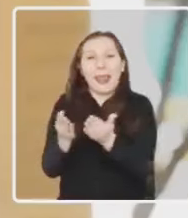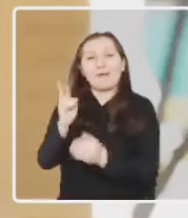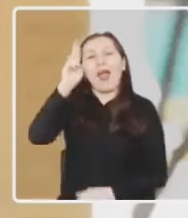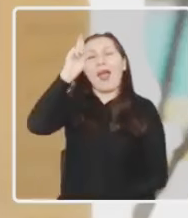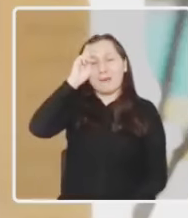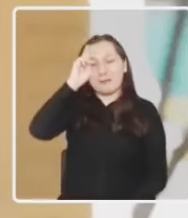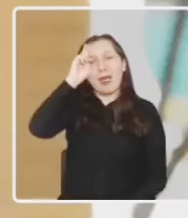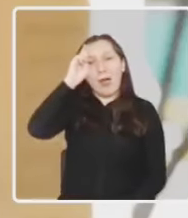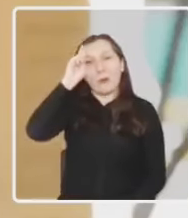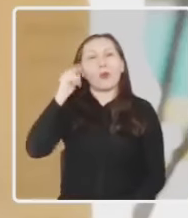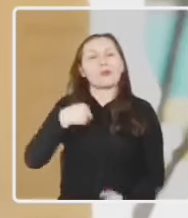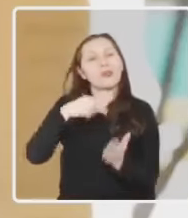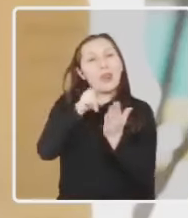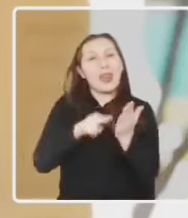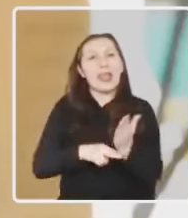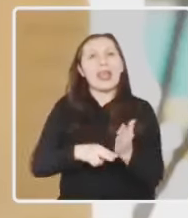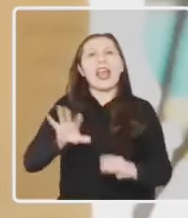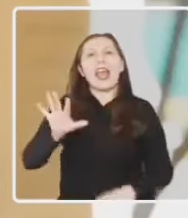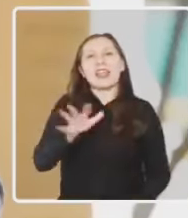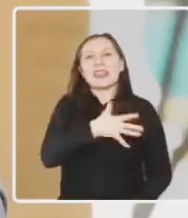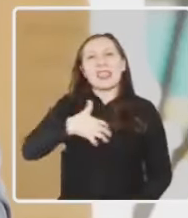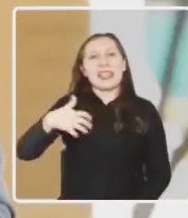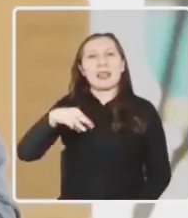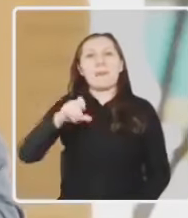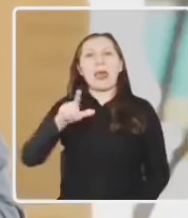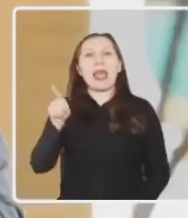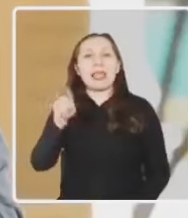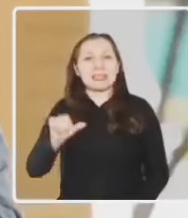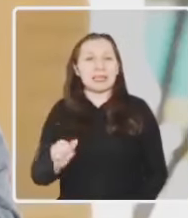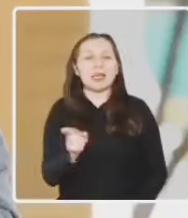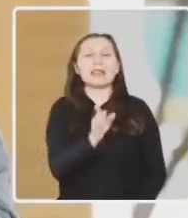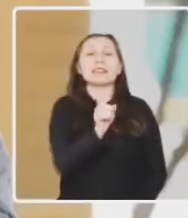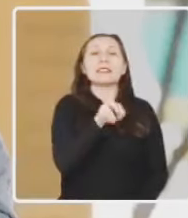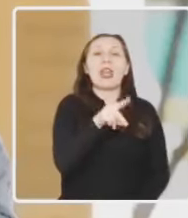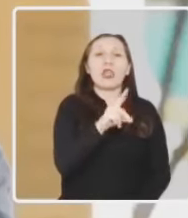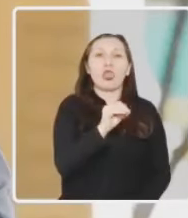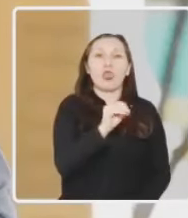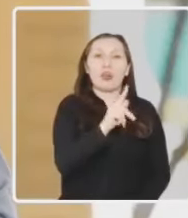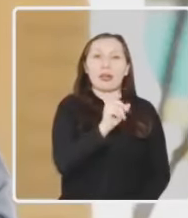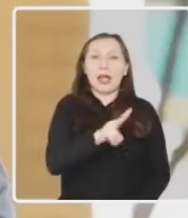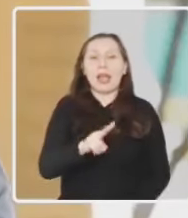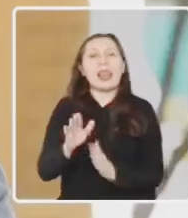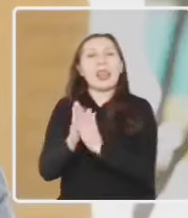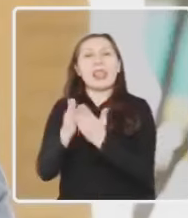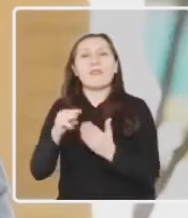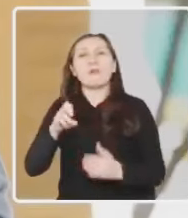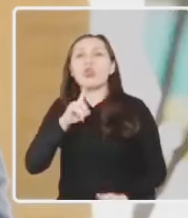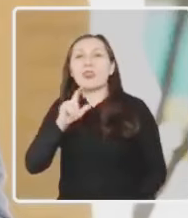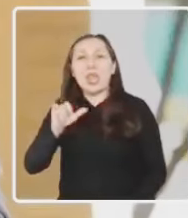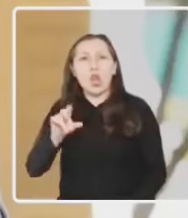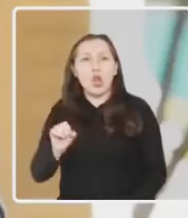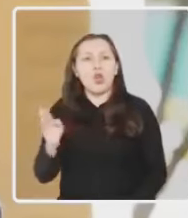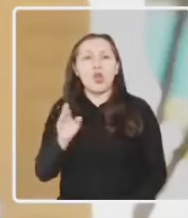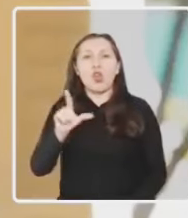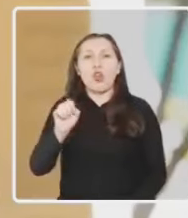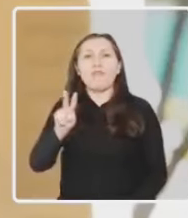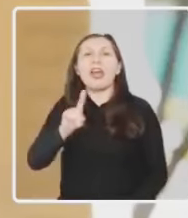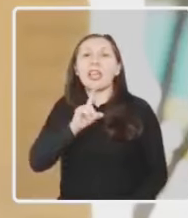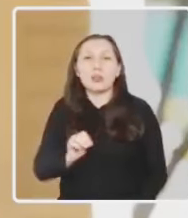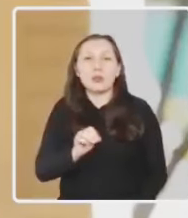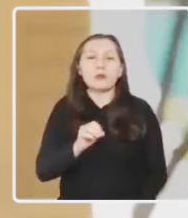acuerdo de haber leído Los Tigres de la Malasia, de Sandokán, los libros de Montello Lobato,